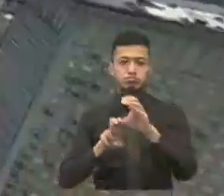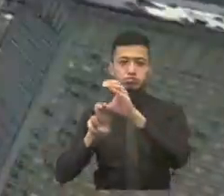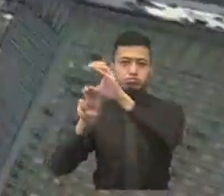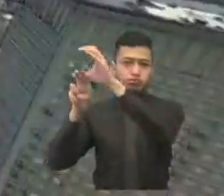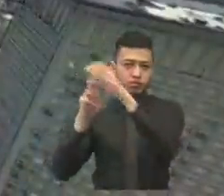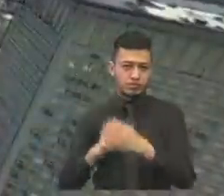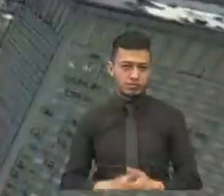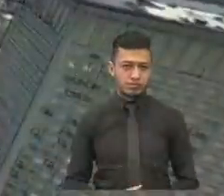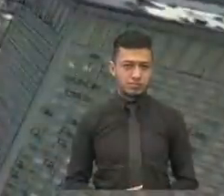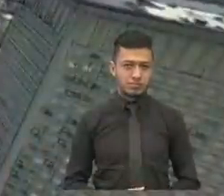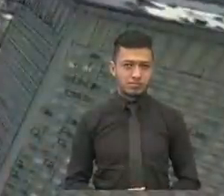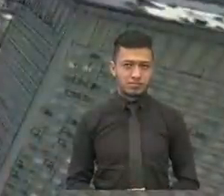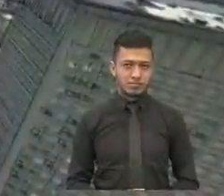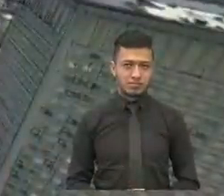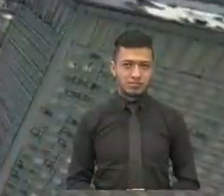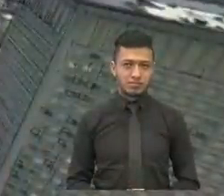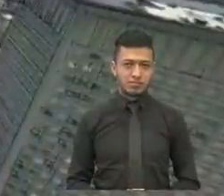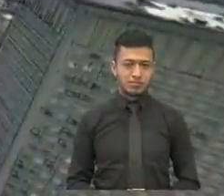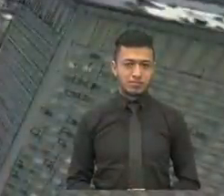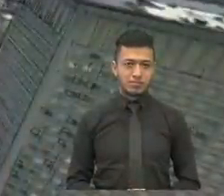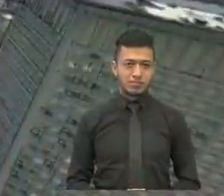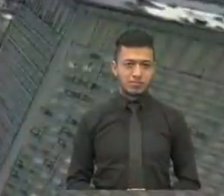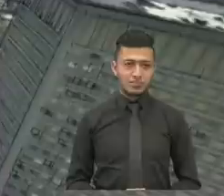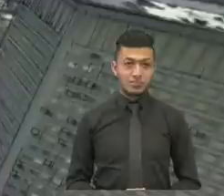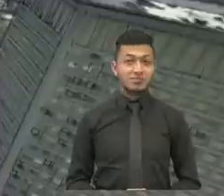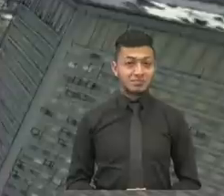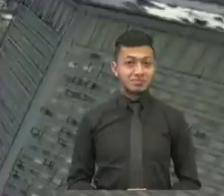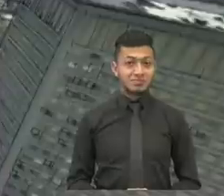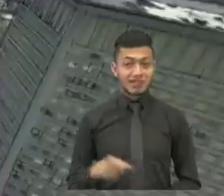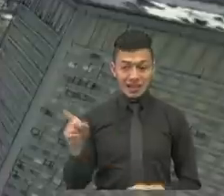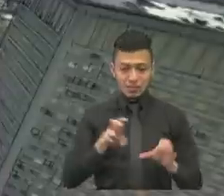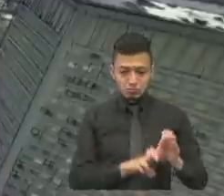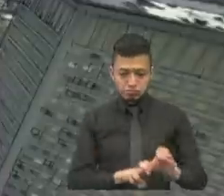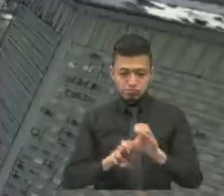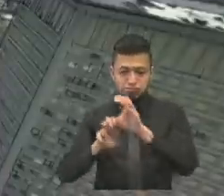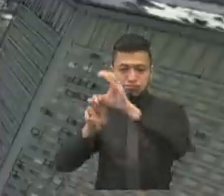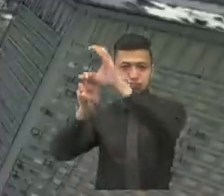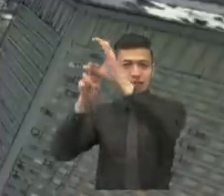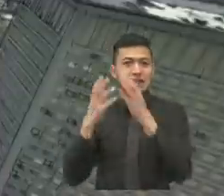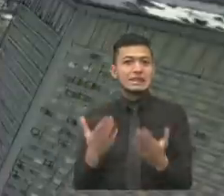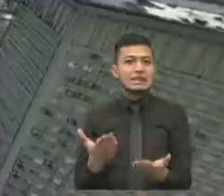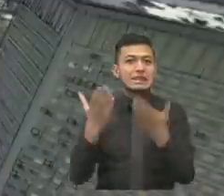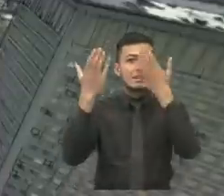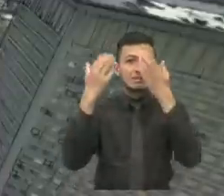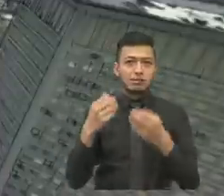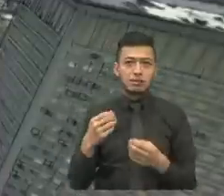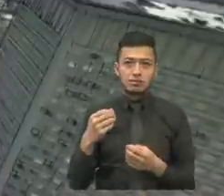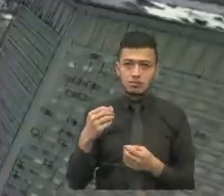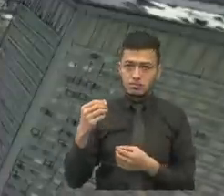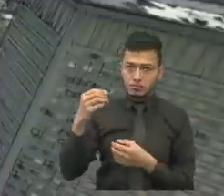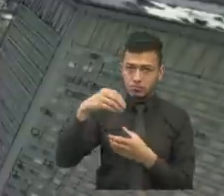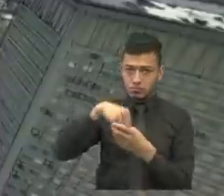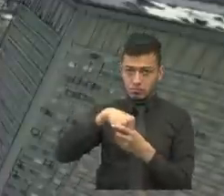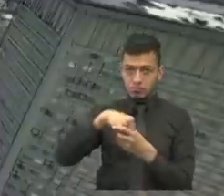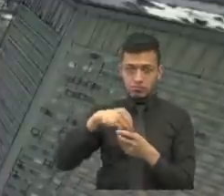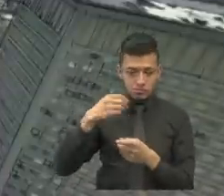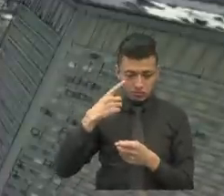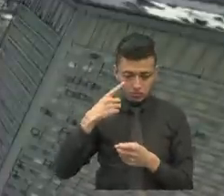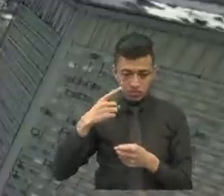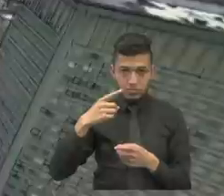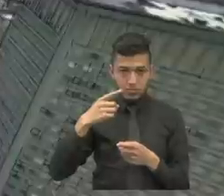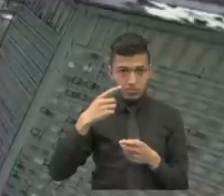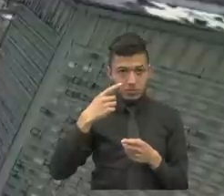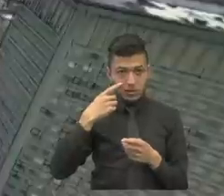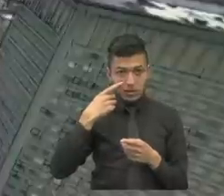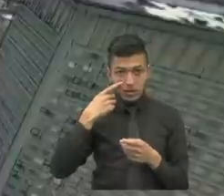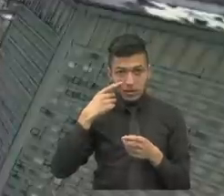Con un cable que va a ser una herradura, que va a ser parte del corredor verde séptima, que usted va a